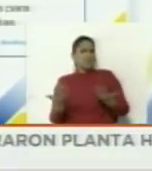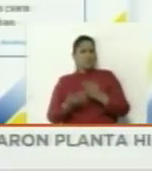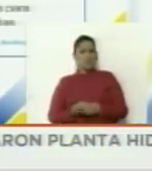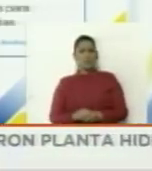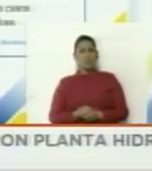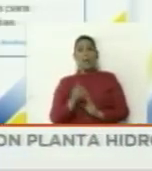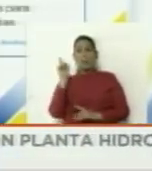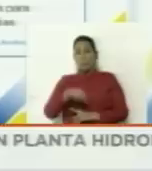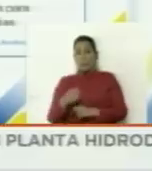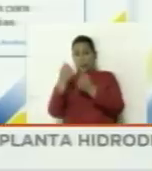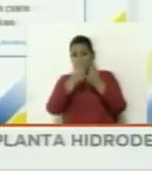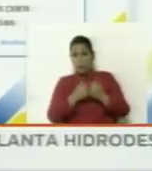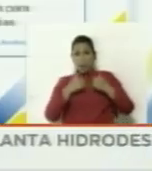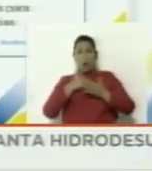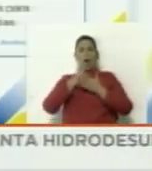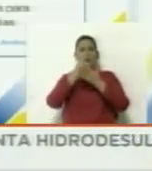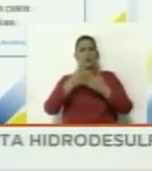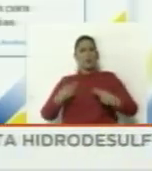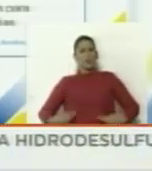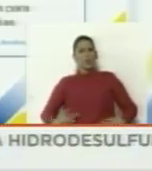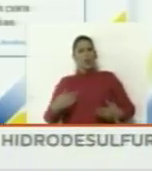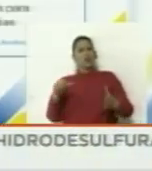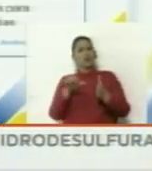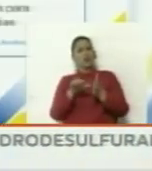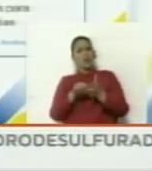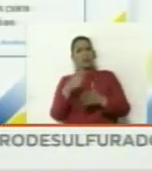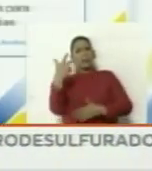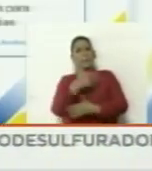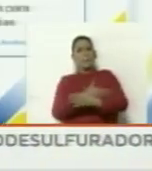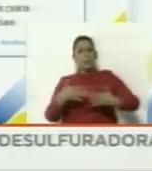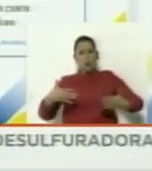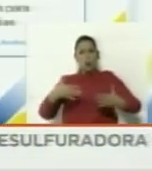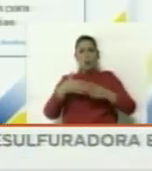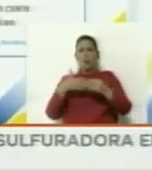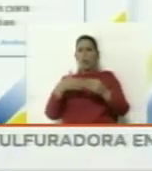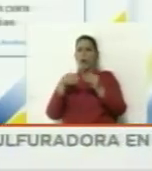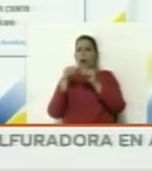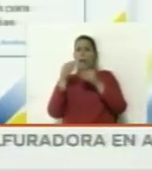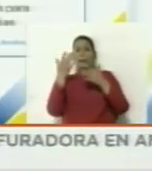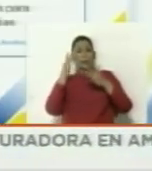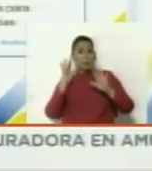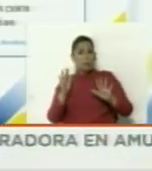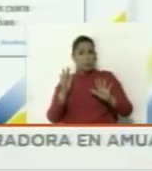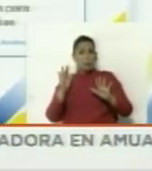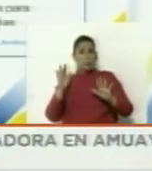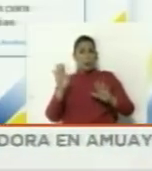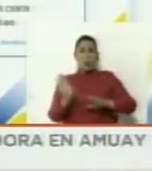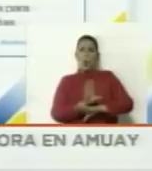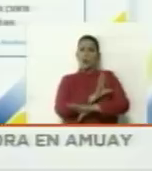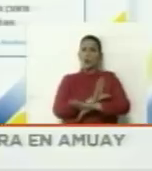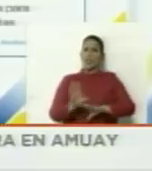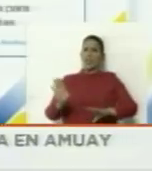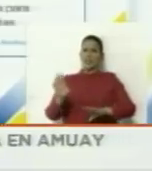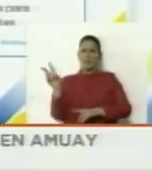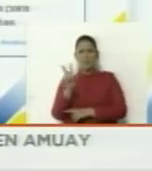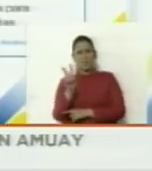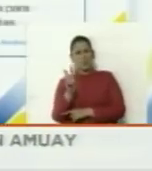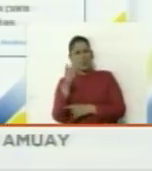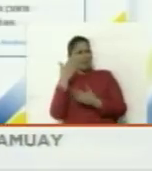dinero de la ayuda humanitaria, ¿dónde están los 3 millones de dólares del llamado concierto Venezuela Aid? ¿Dónde está?